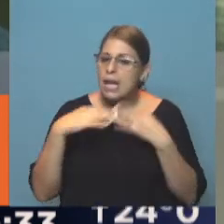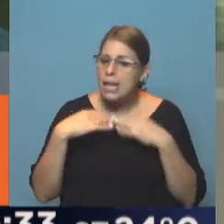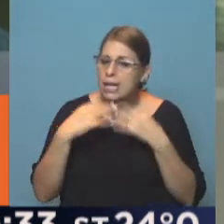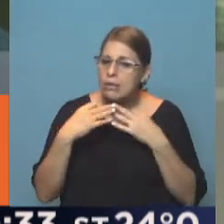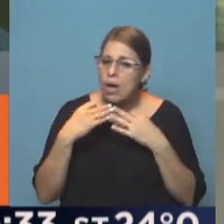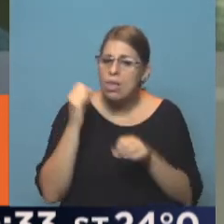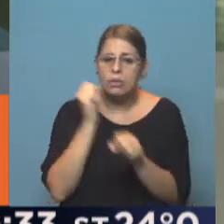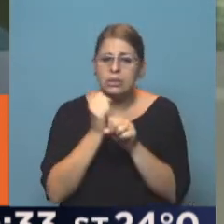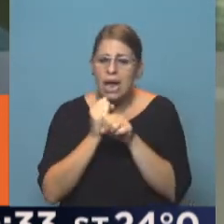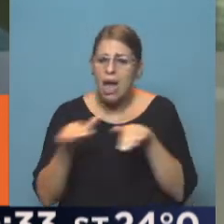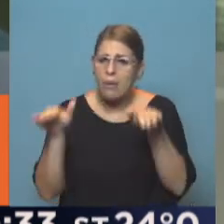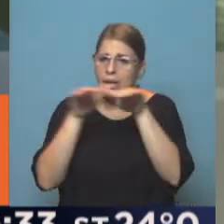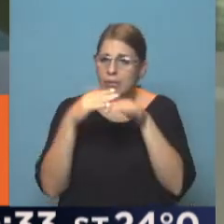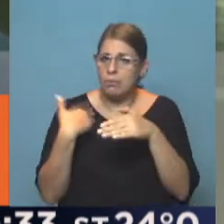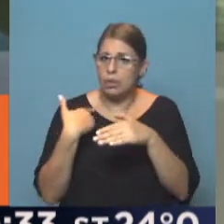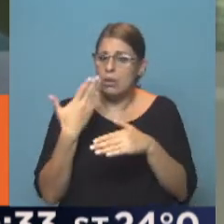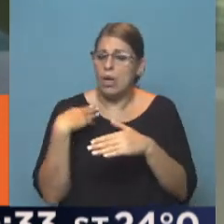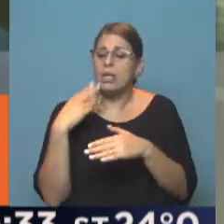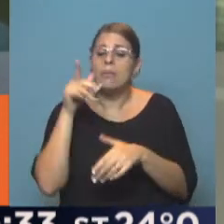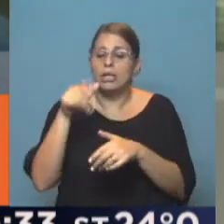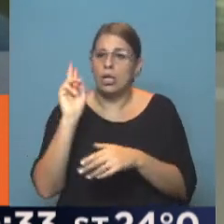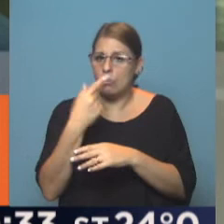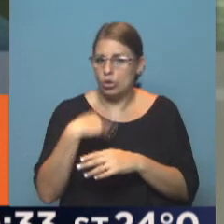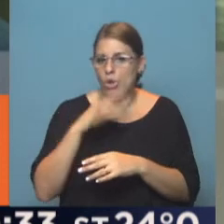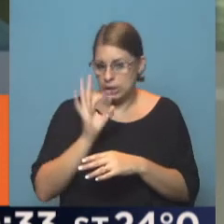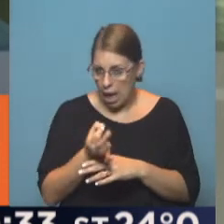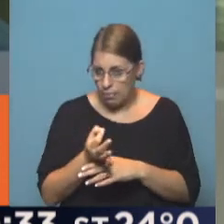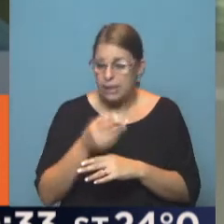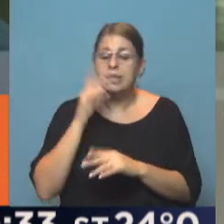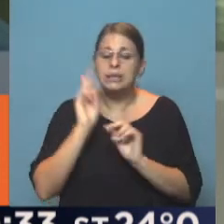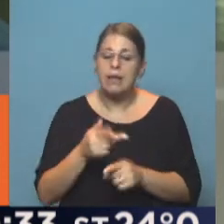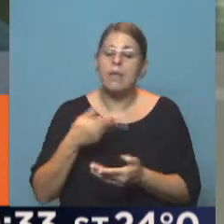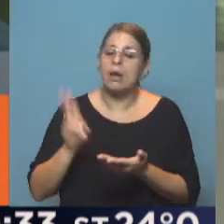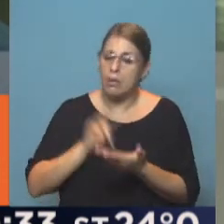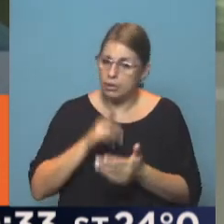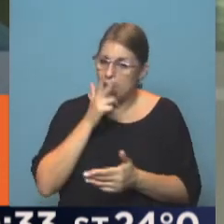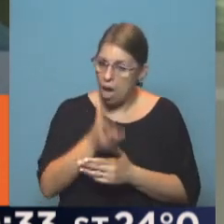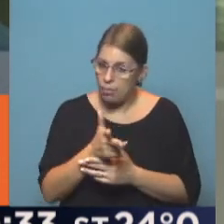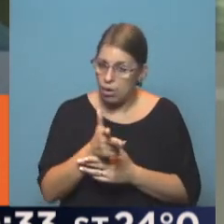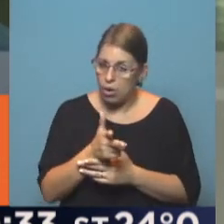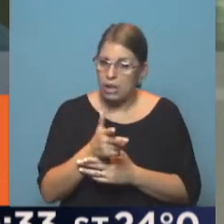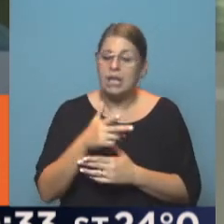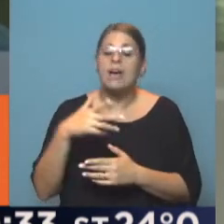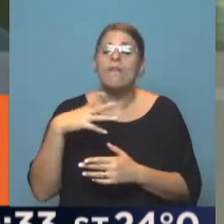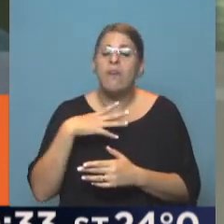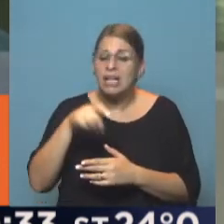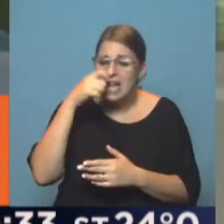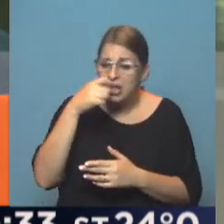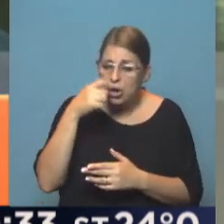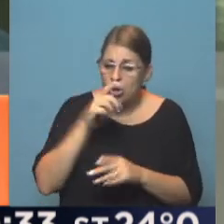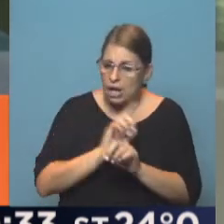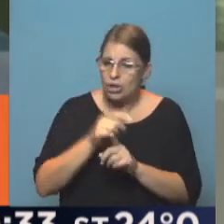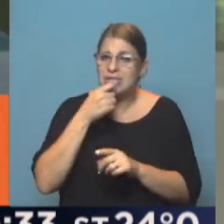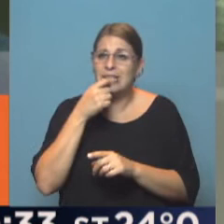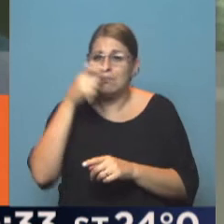porque están al borde de la muerte y de esto puedo dar fe y vuelvo a repetir no es un síndrome de abstinencia que la persona si no